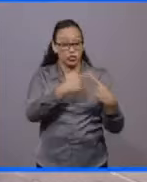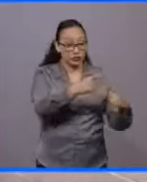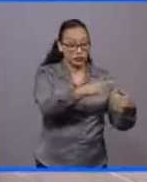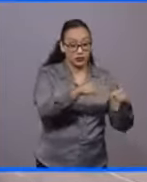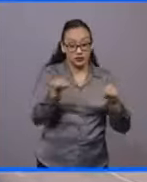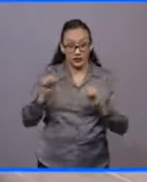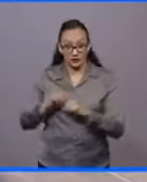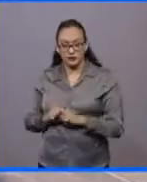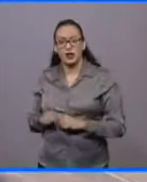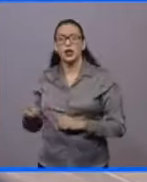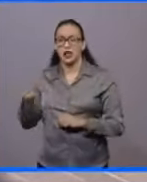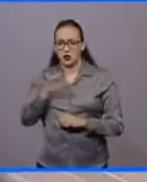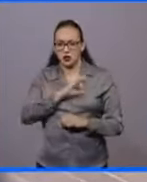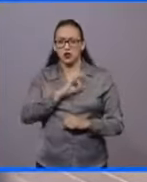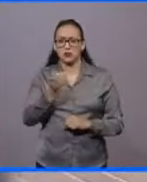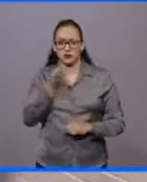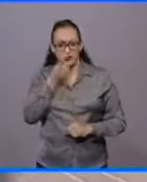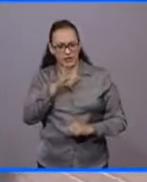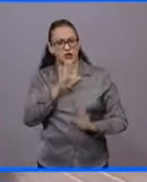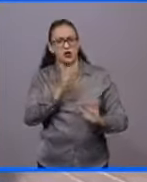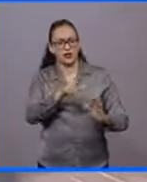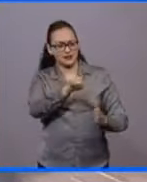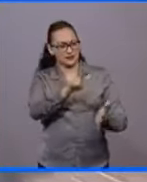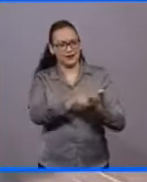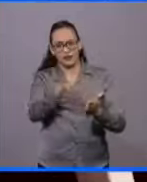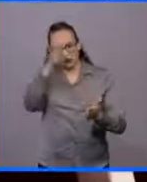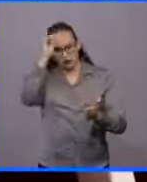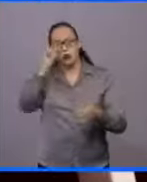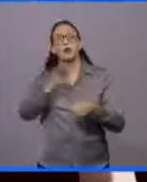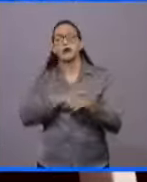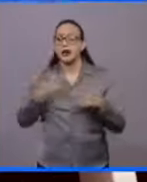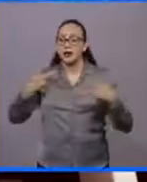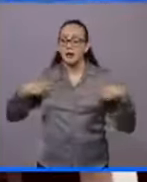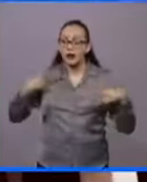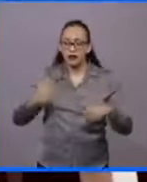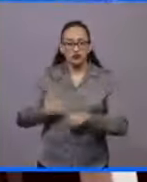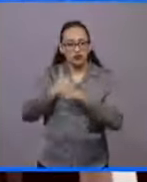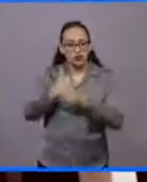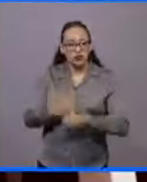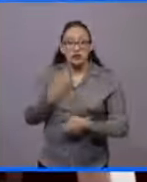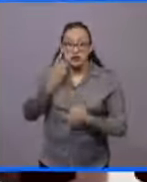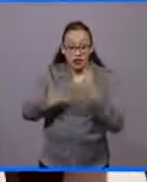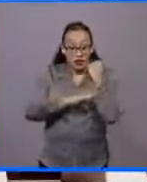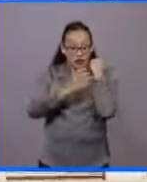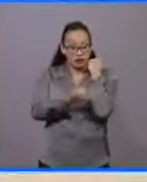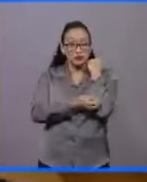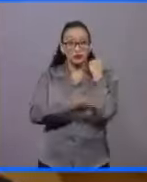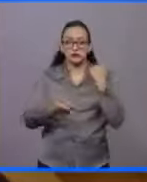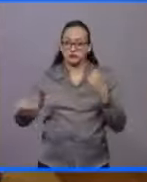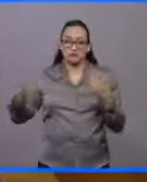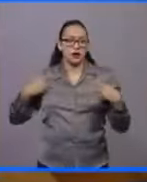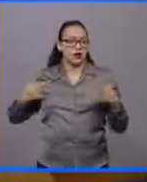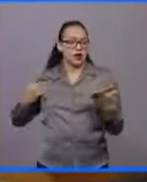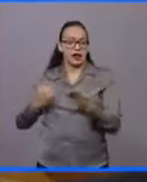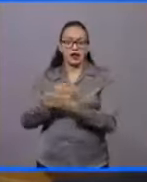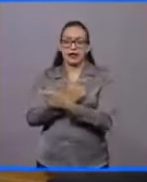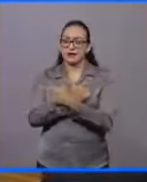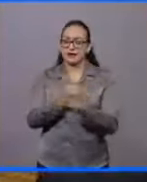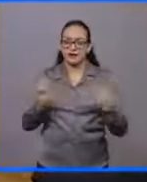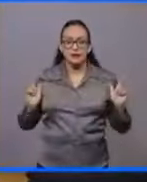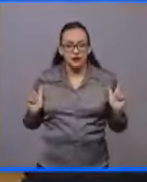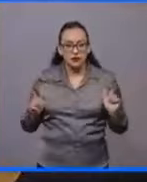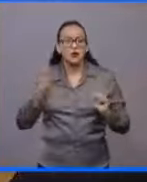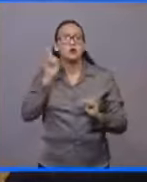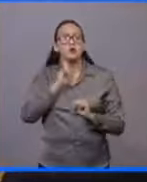interés legítimo para impugnar este tipo de normas cuando su objeto social es la promoción, protección y defensa de los derechos humanos de